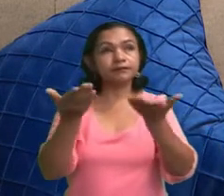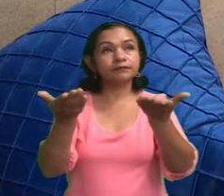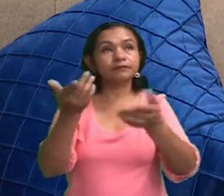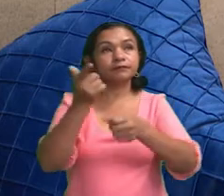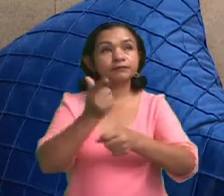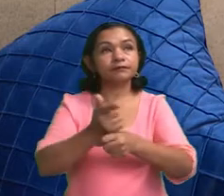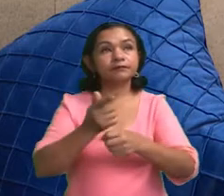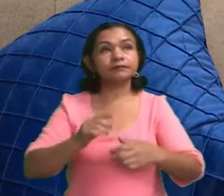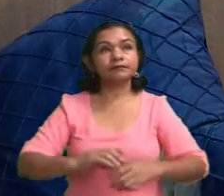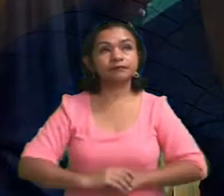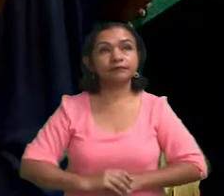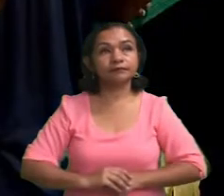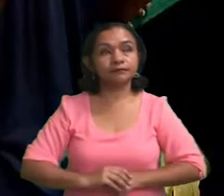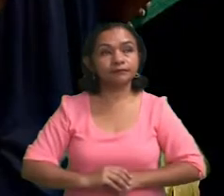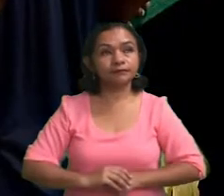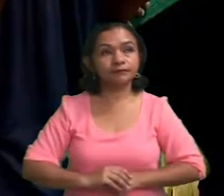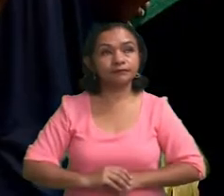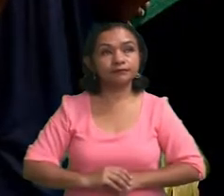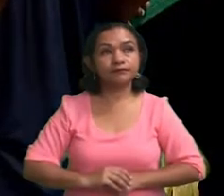video.